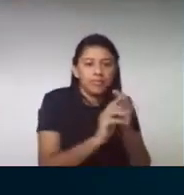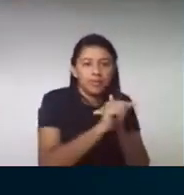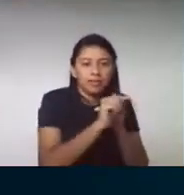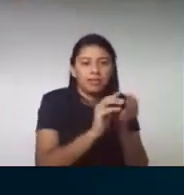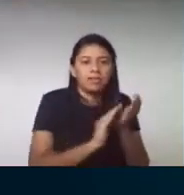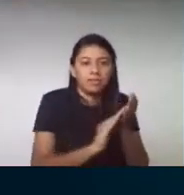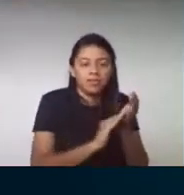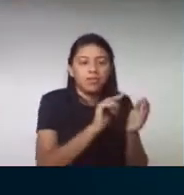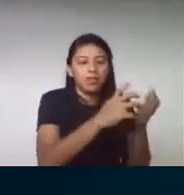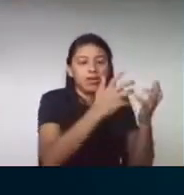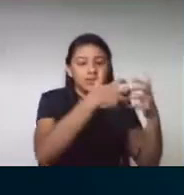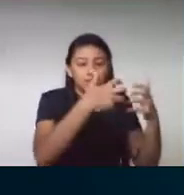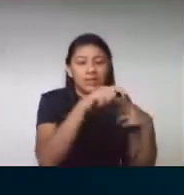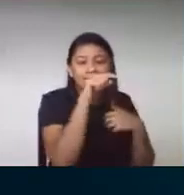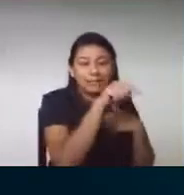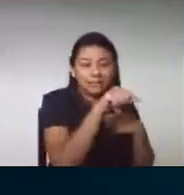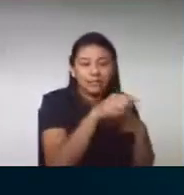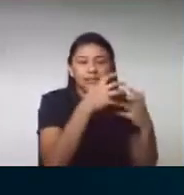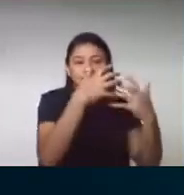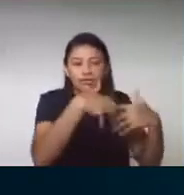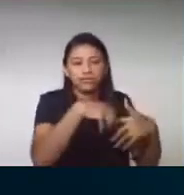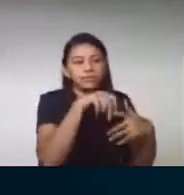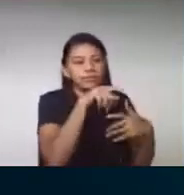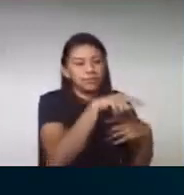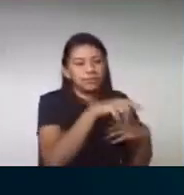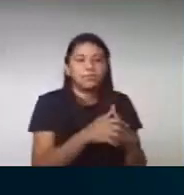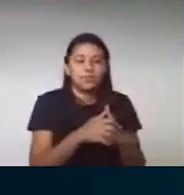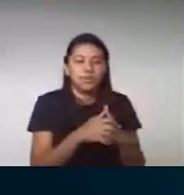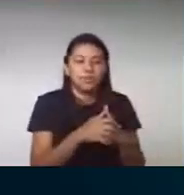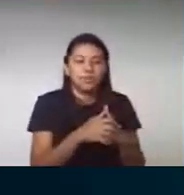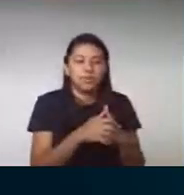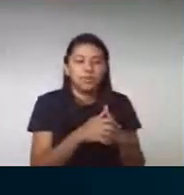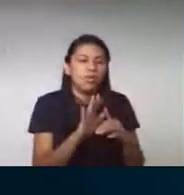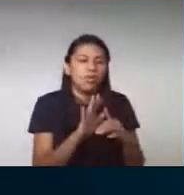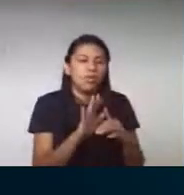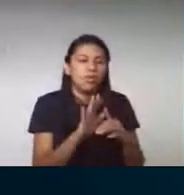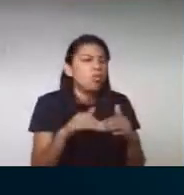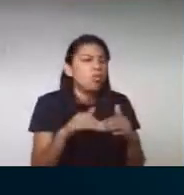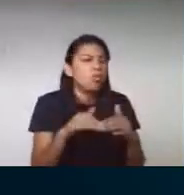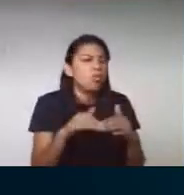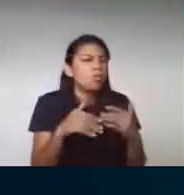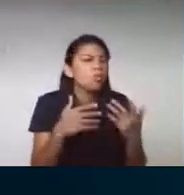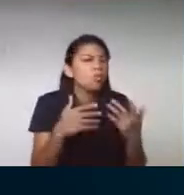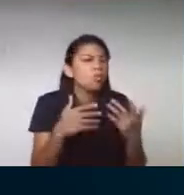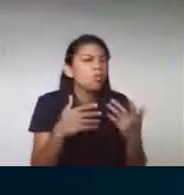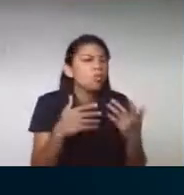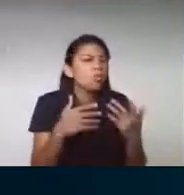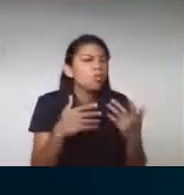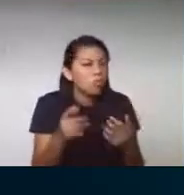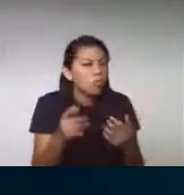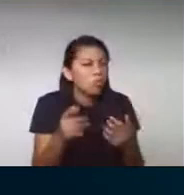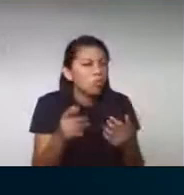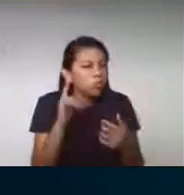normal. ¿Y cómo lo logra realizar? Bueno, realizando simulaciones.